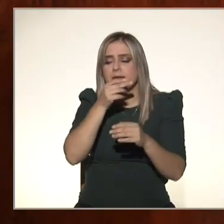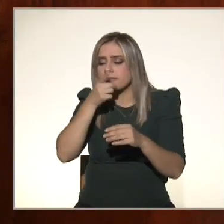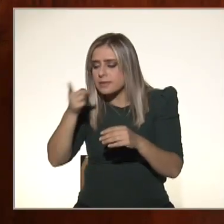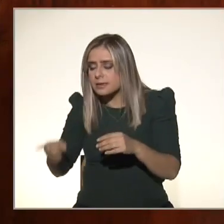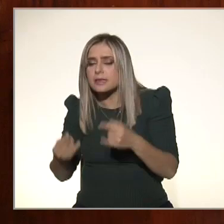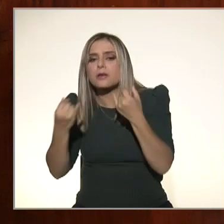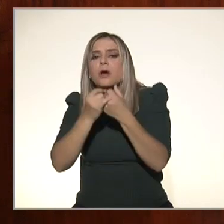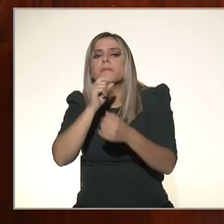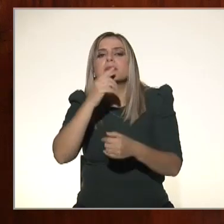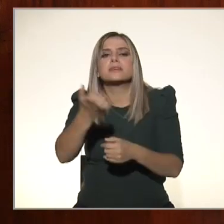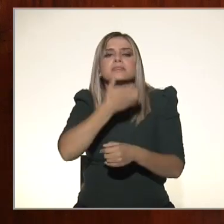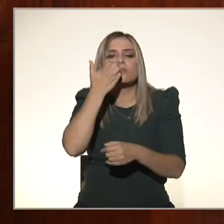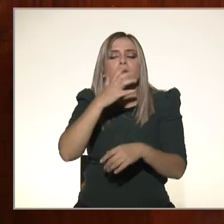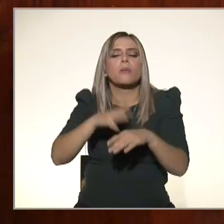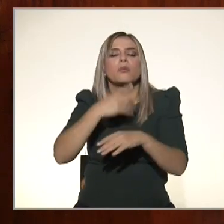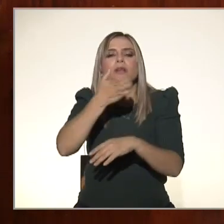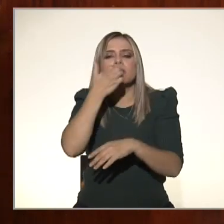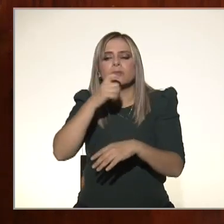esta información